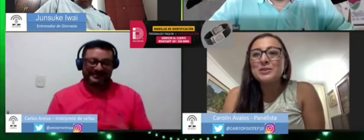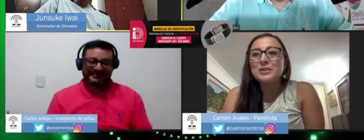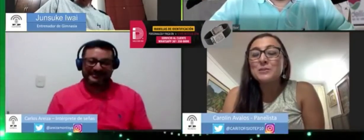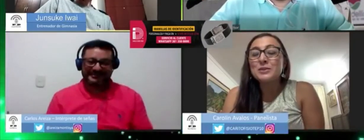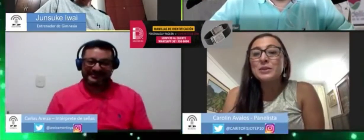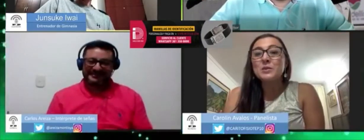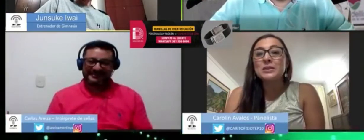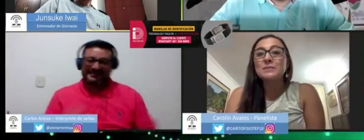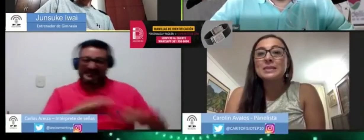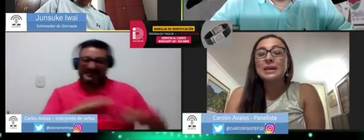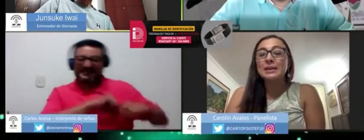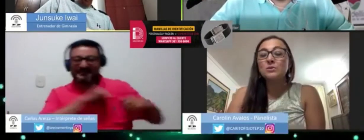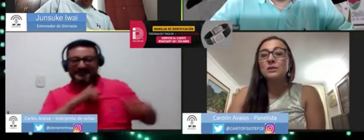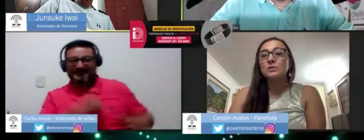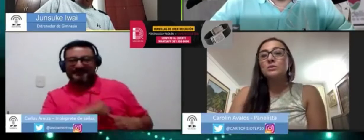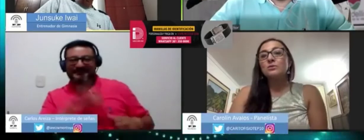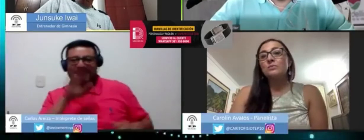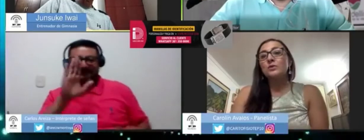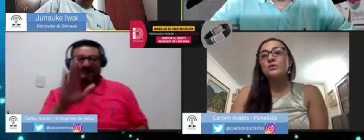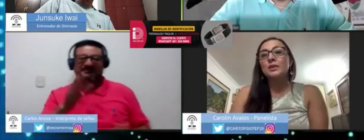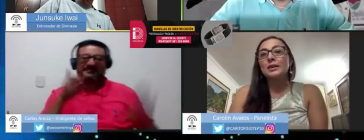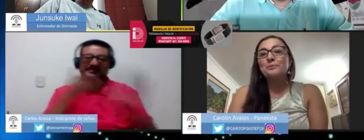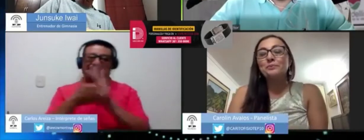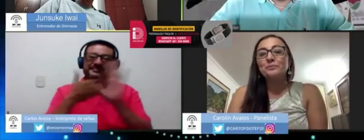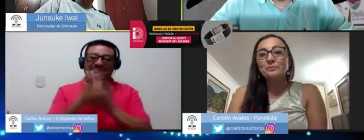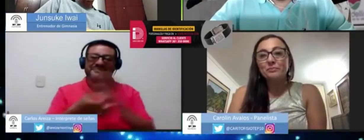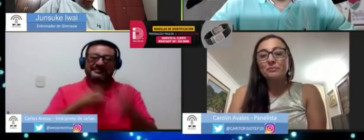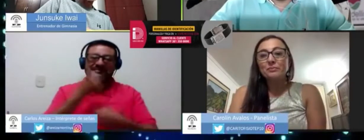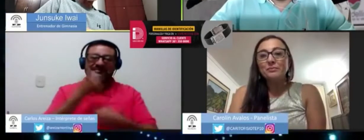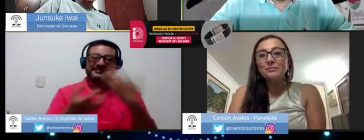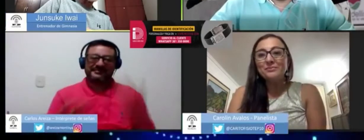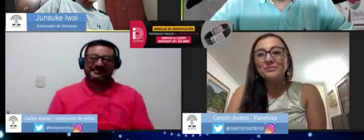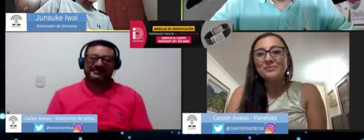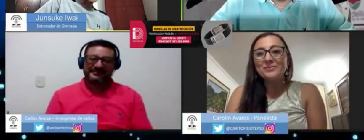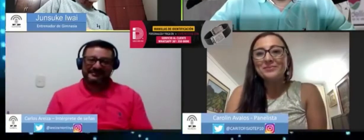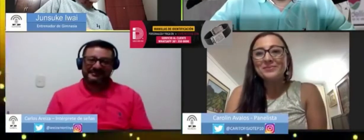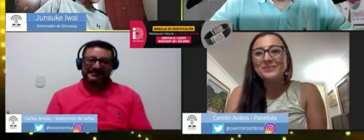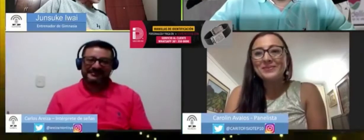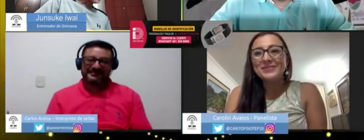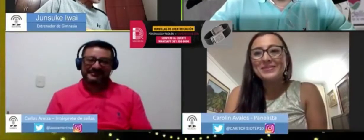de otras personas con ese mensaje que usted nos trae.